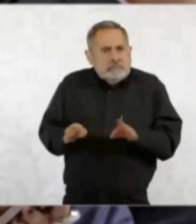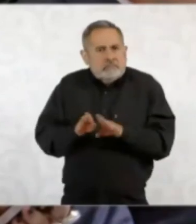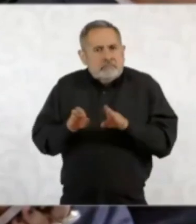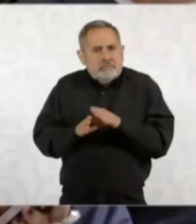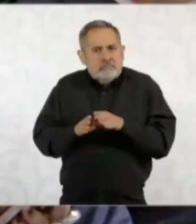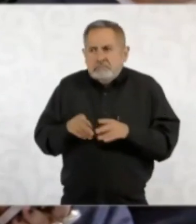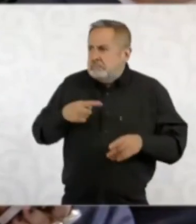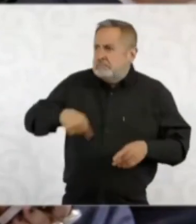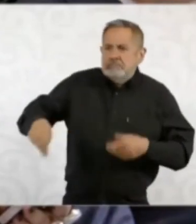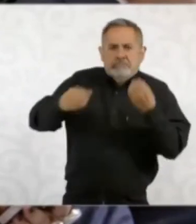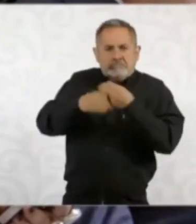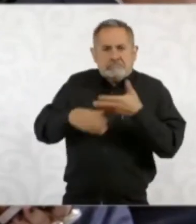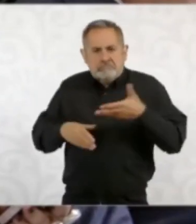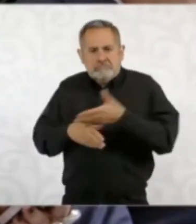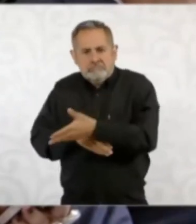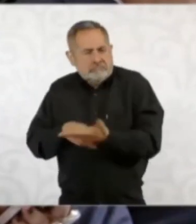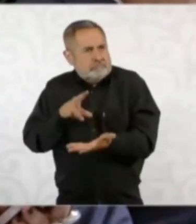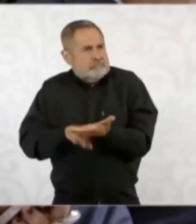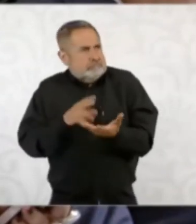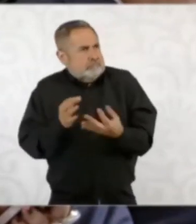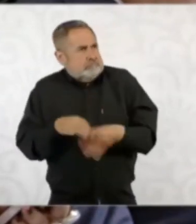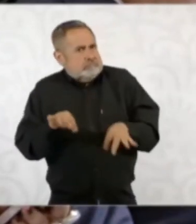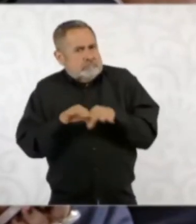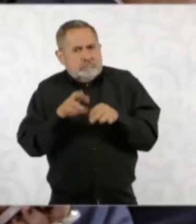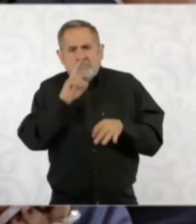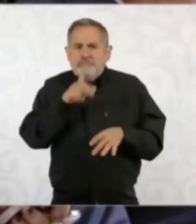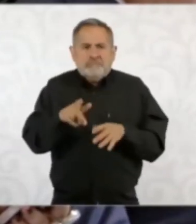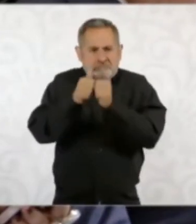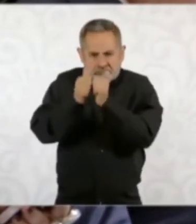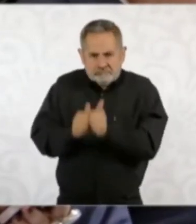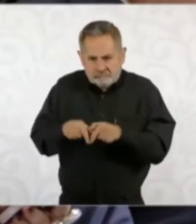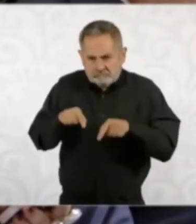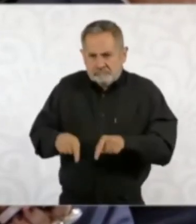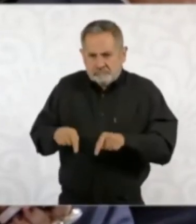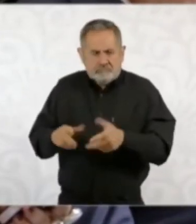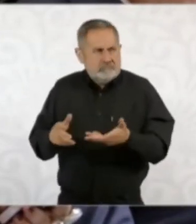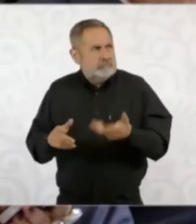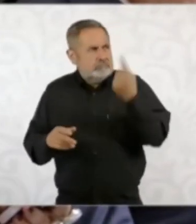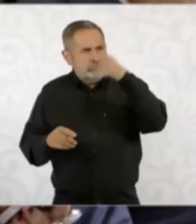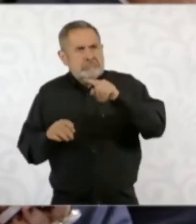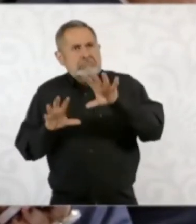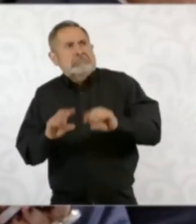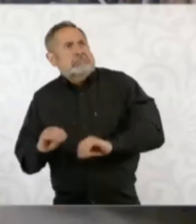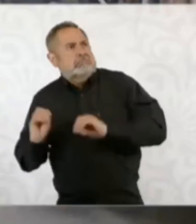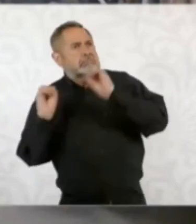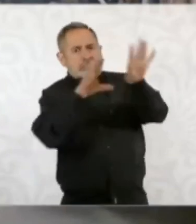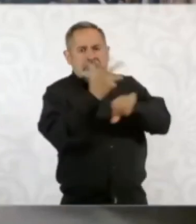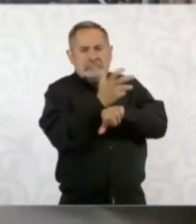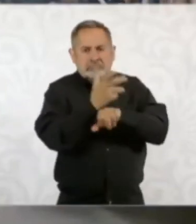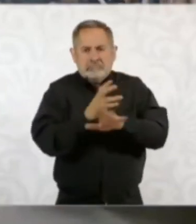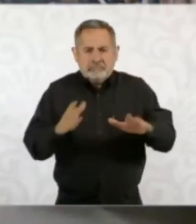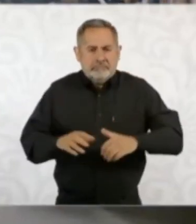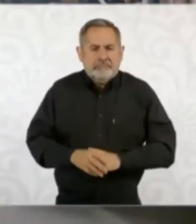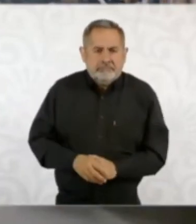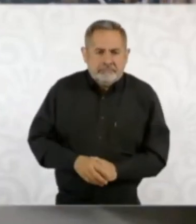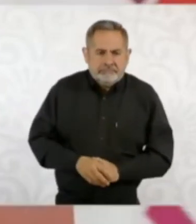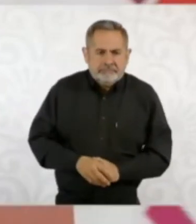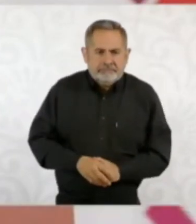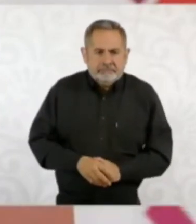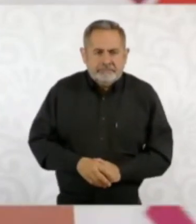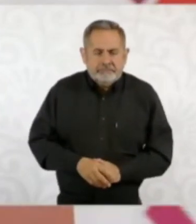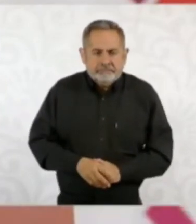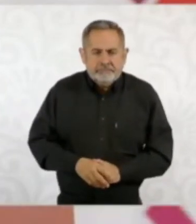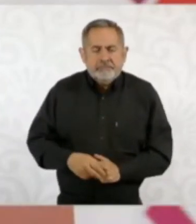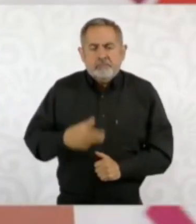¿no pesaría más ese criterio como para que permaneciera en manos de las autoridades mexicanas? Lo que buscamos es sacar a la gente que